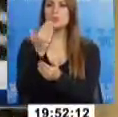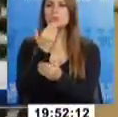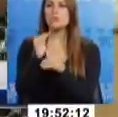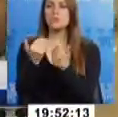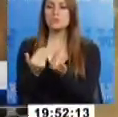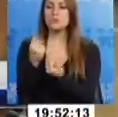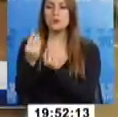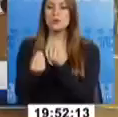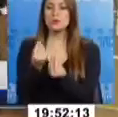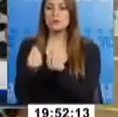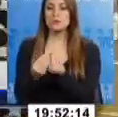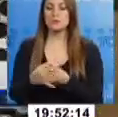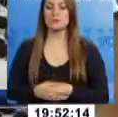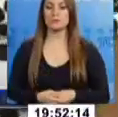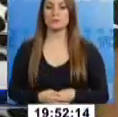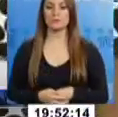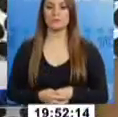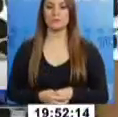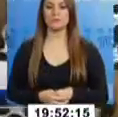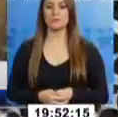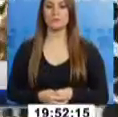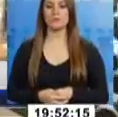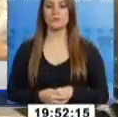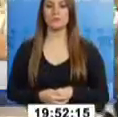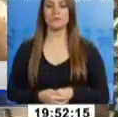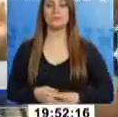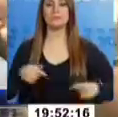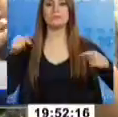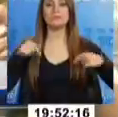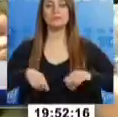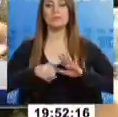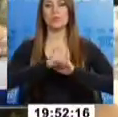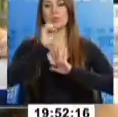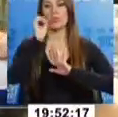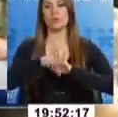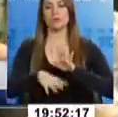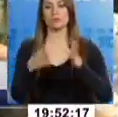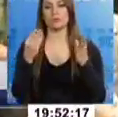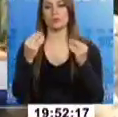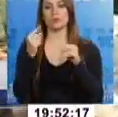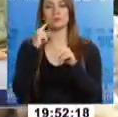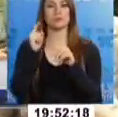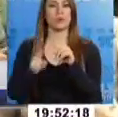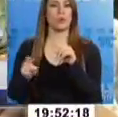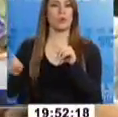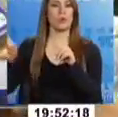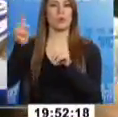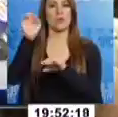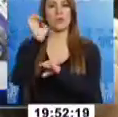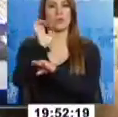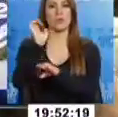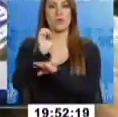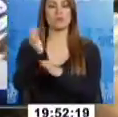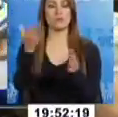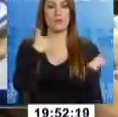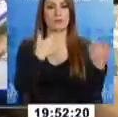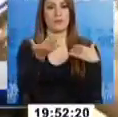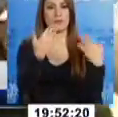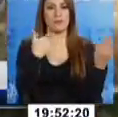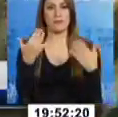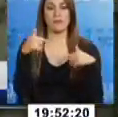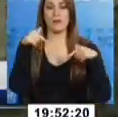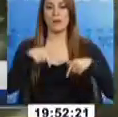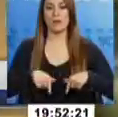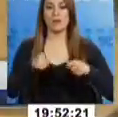esto? Bueno, estamos recibiendo las donaciones por todas partes del pueblo ecuatoriano. Lo estamos recibiendo aquí en nuestra zona